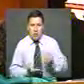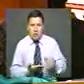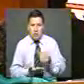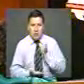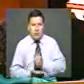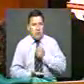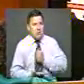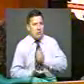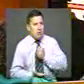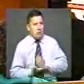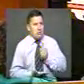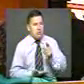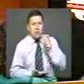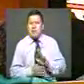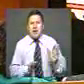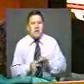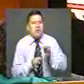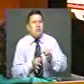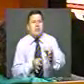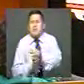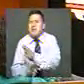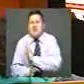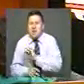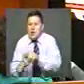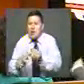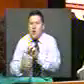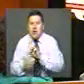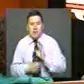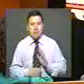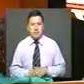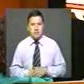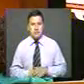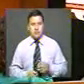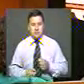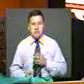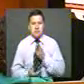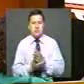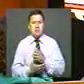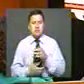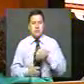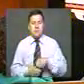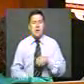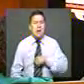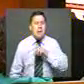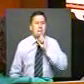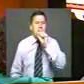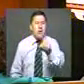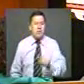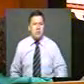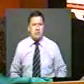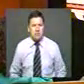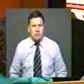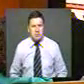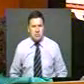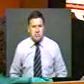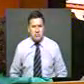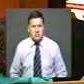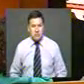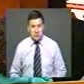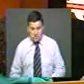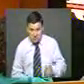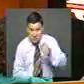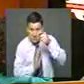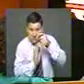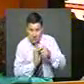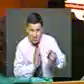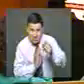el notario del domicilio. Y el juez municipal del domicilio. Pero la pregunta es, ¿en este